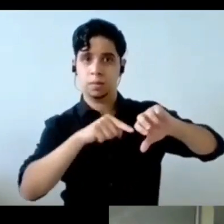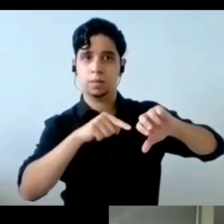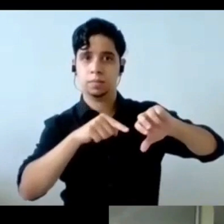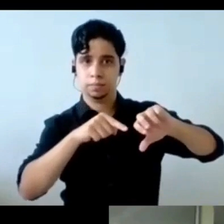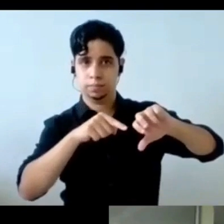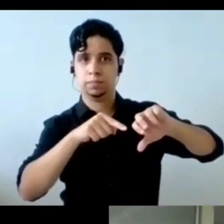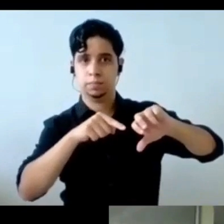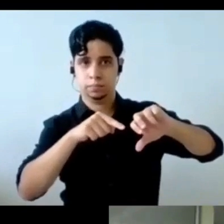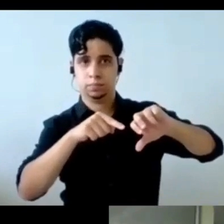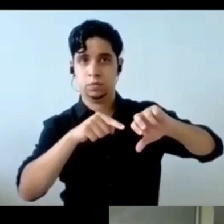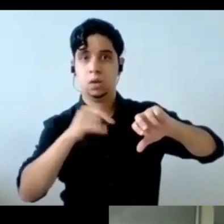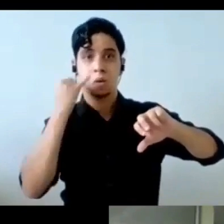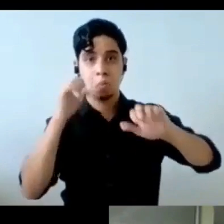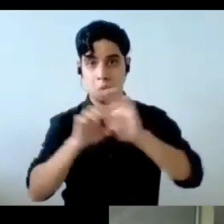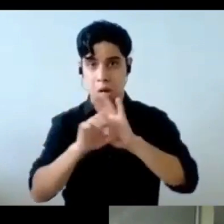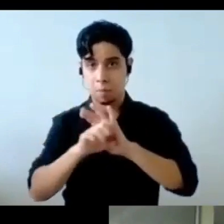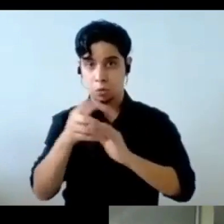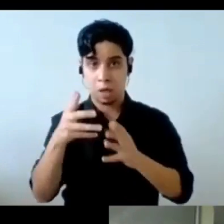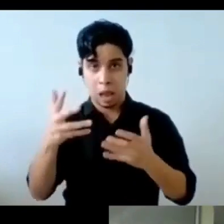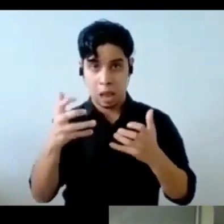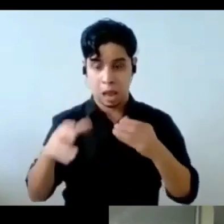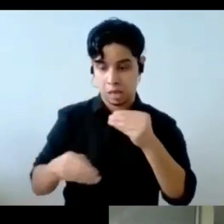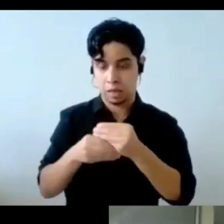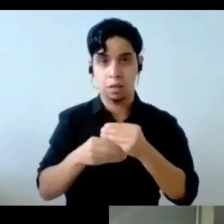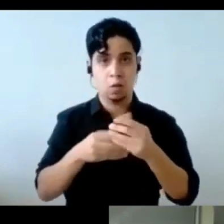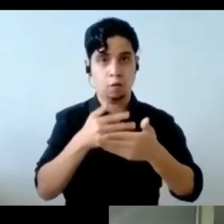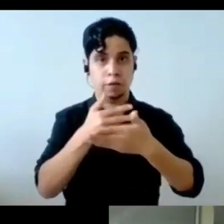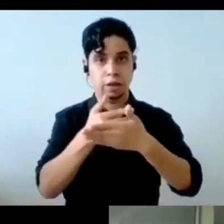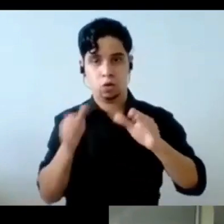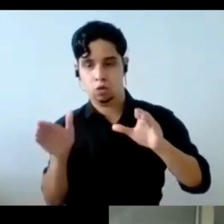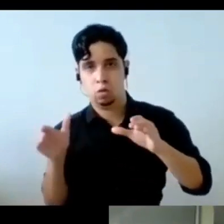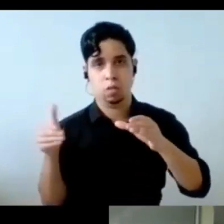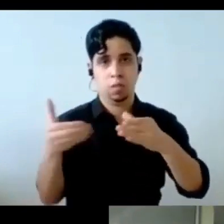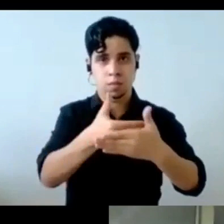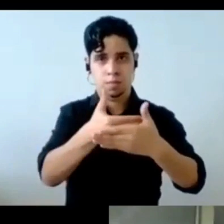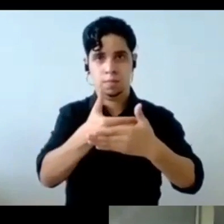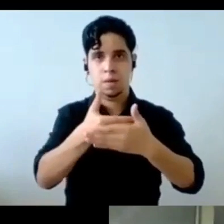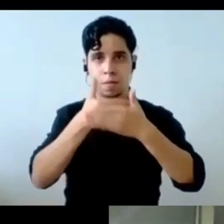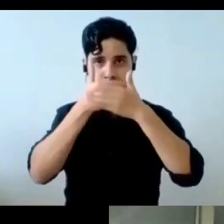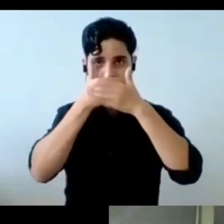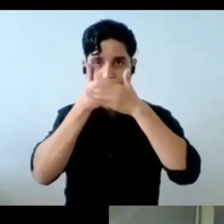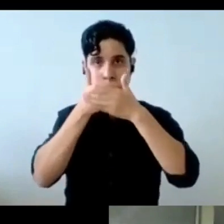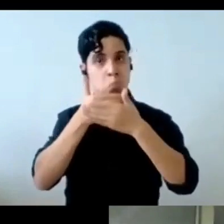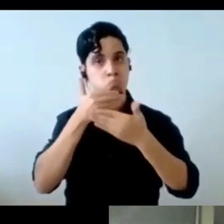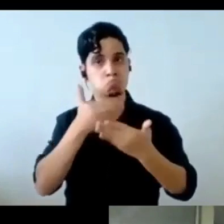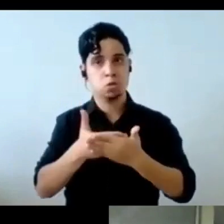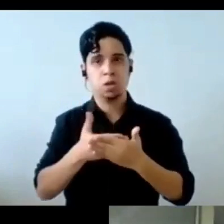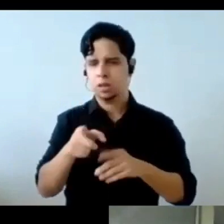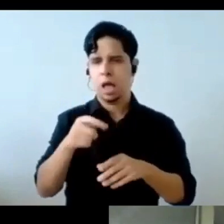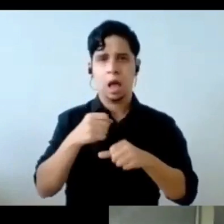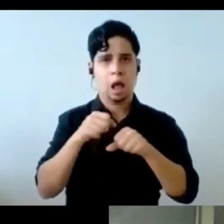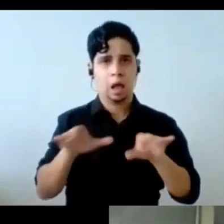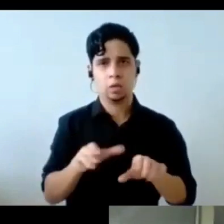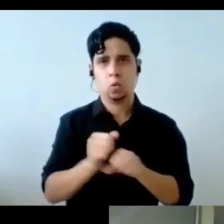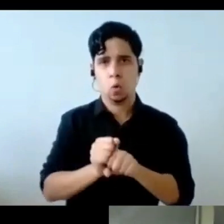Sí. Para tú ponerle un filtro adicional si tú quieres. Así que, o sea, y todas las estaciones, así está haciendo de mahón, tela de